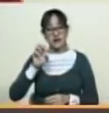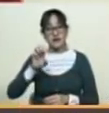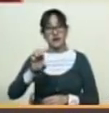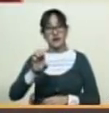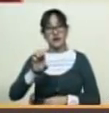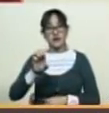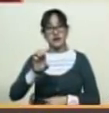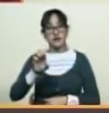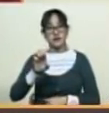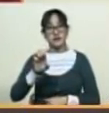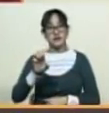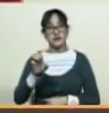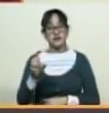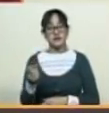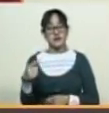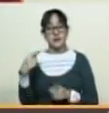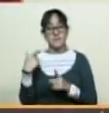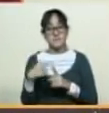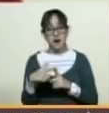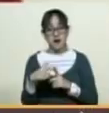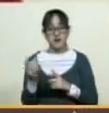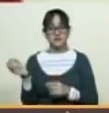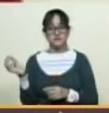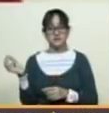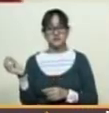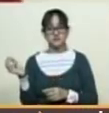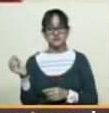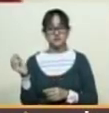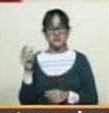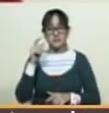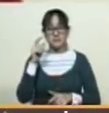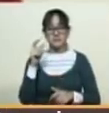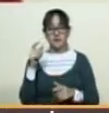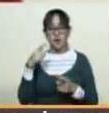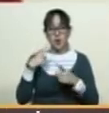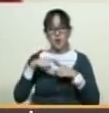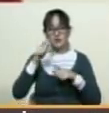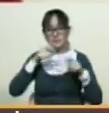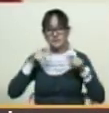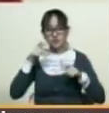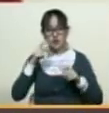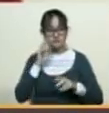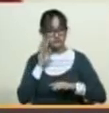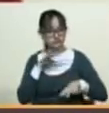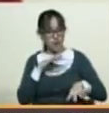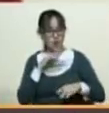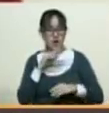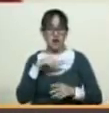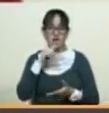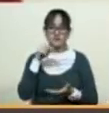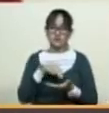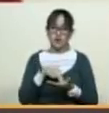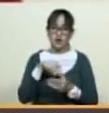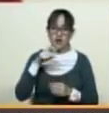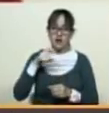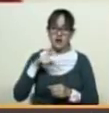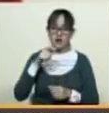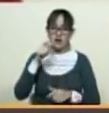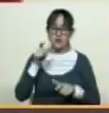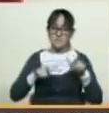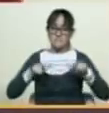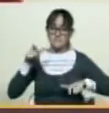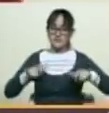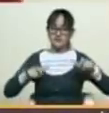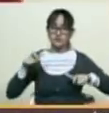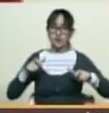Electoral ha ido implementando la presencia de observadores nacionales y grupos de personas